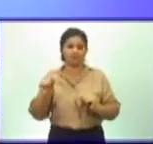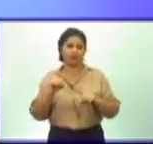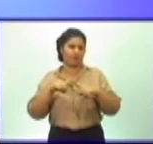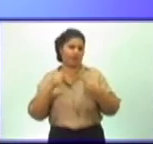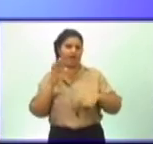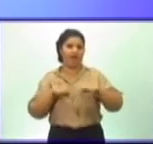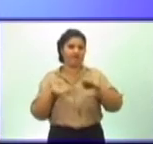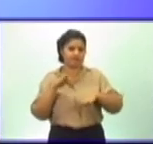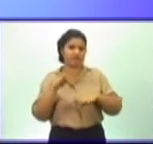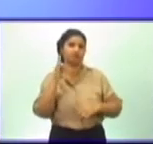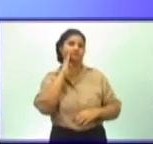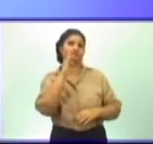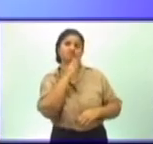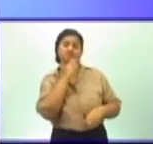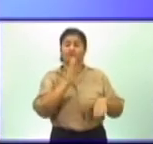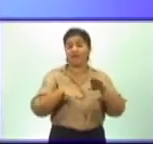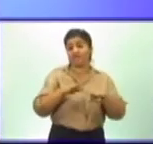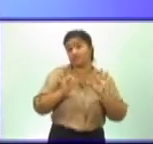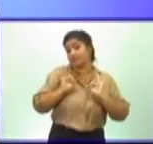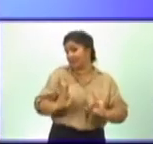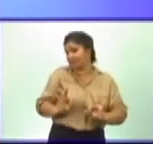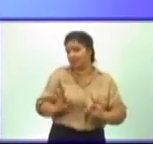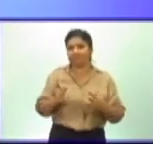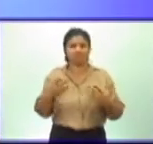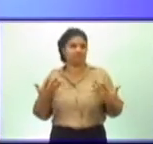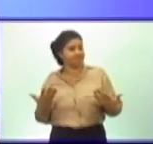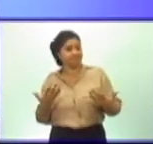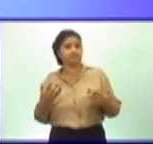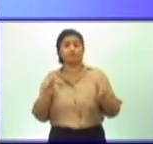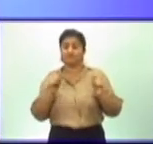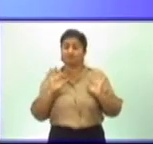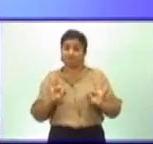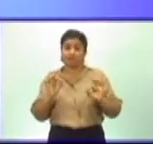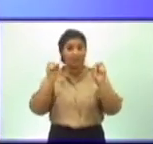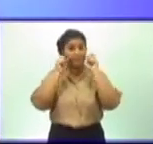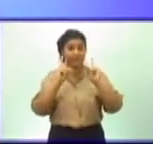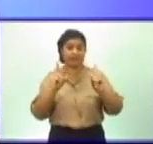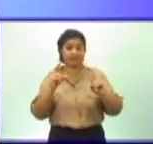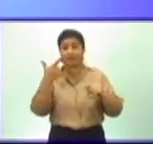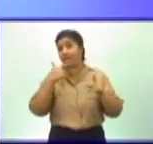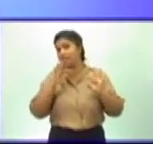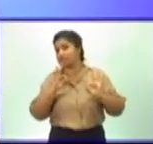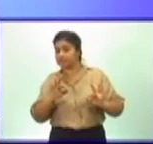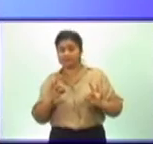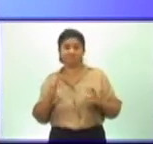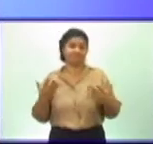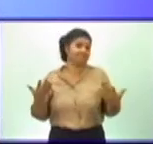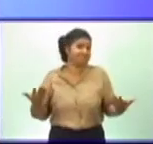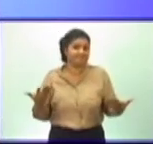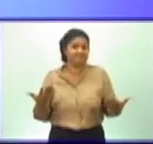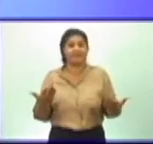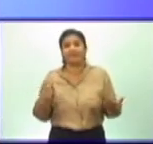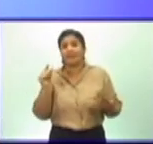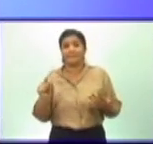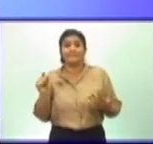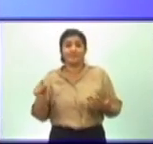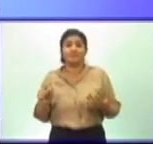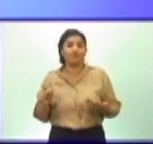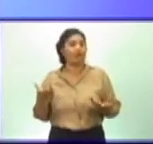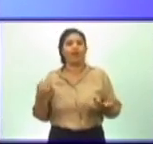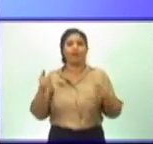hipocresía, que son elementos que en nuestra realidad abundan a diario y que realmente son